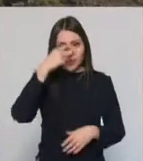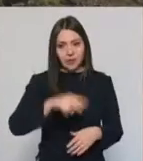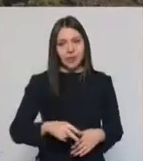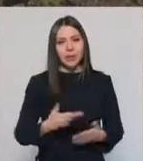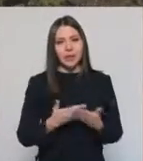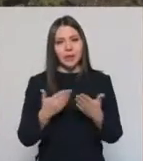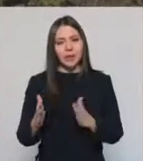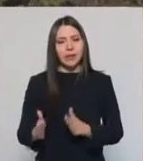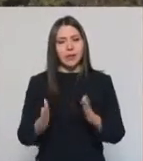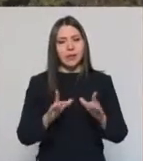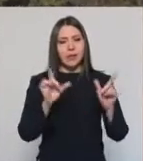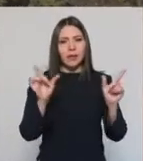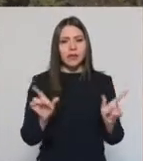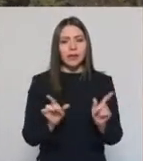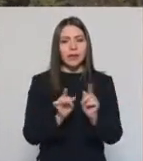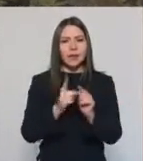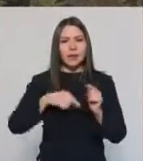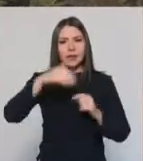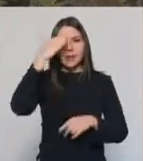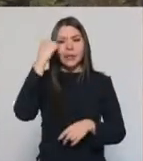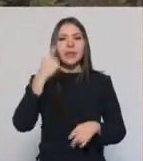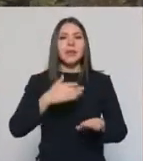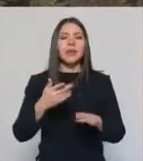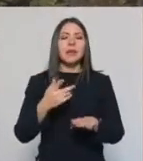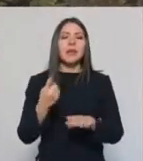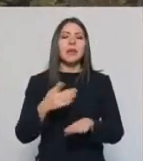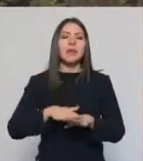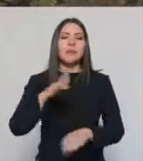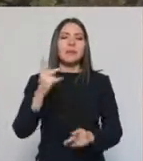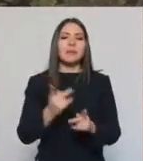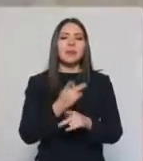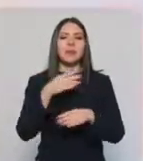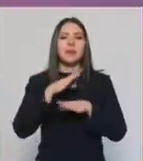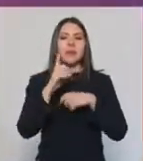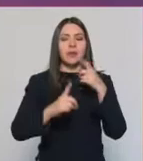Y vamos con nuestras breves para saber qué más sucedió en el mundo del deporte.